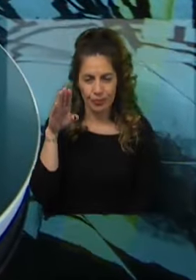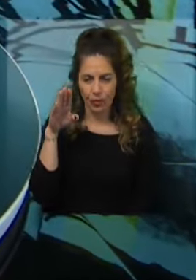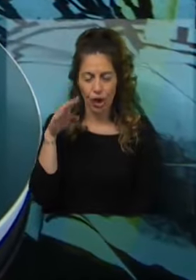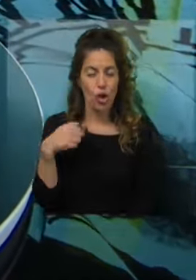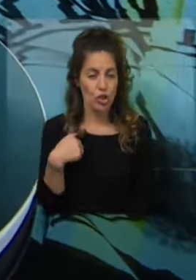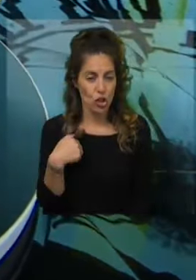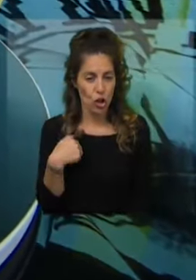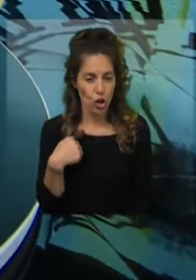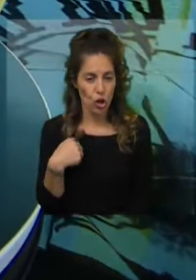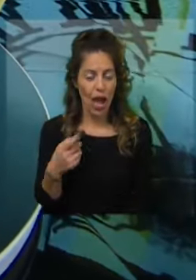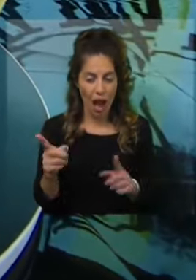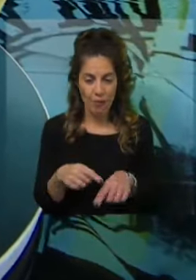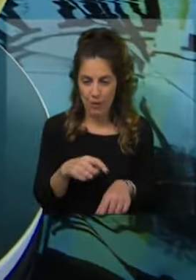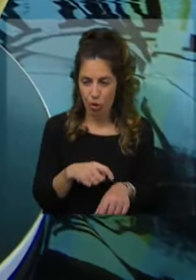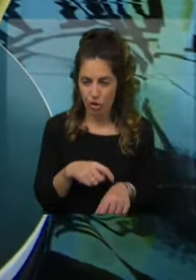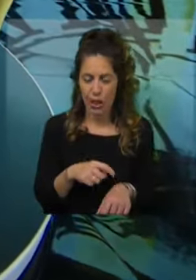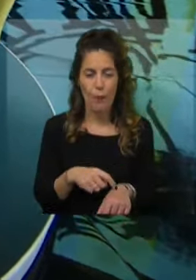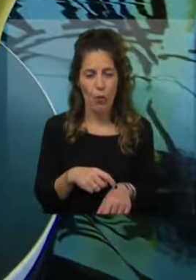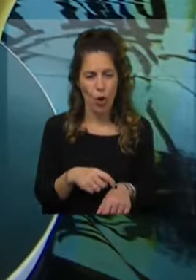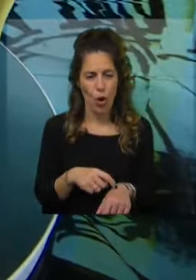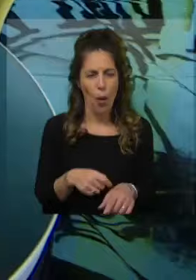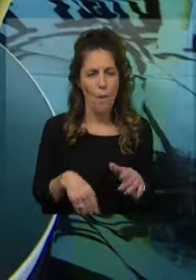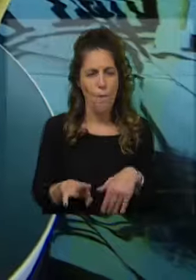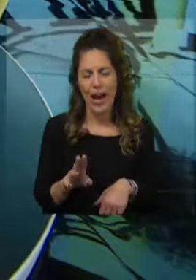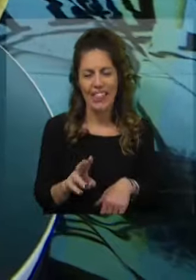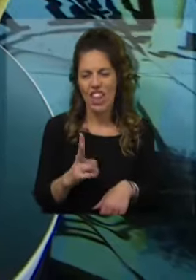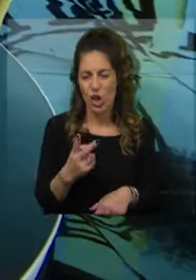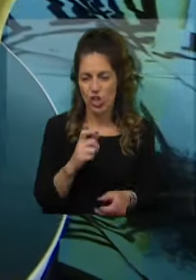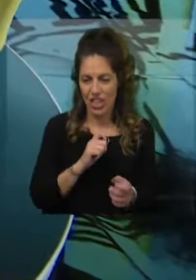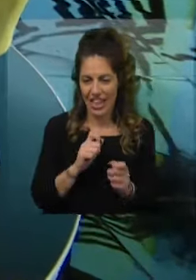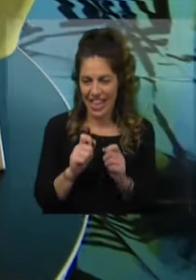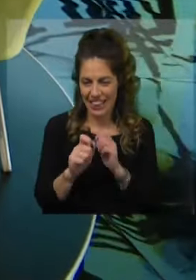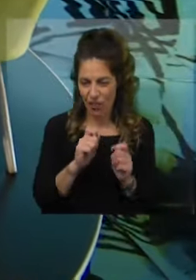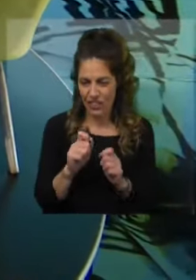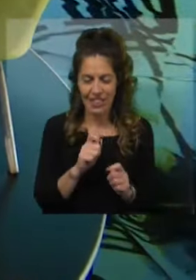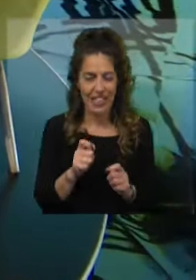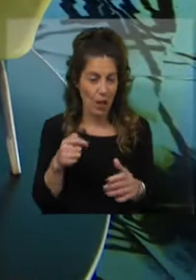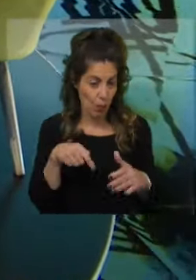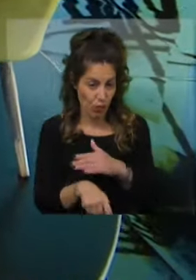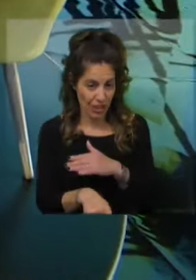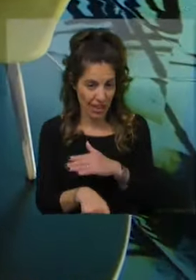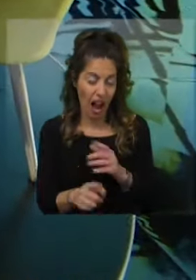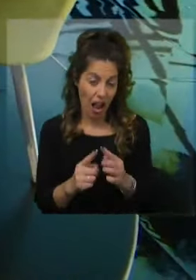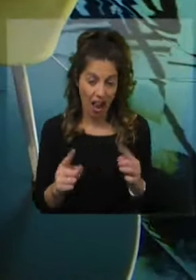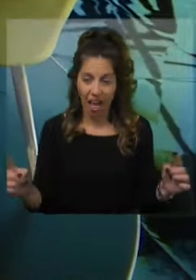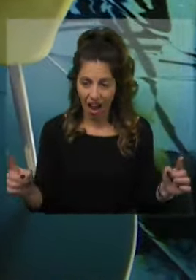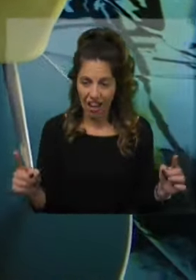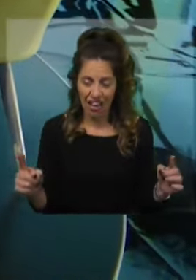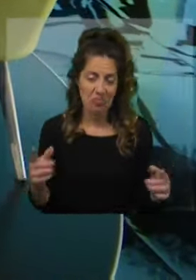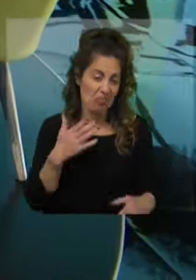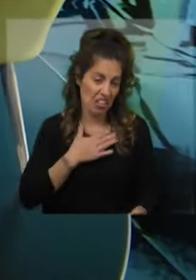yo tuve para el libro como más de 12 entrevistas no eh en profundidad larga descontraída